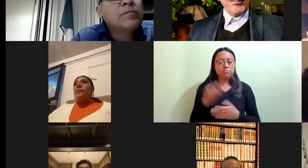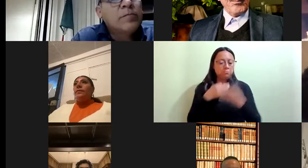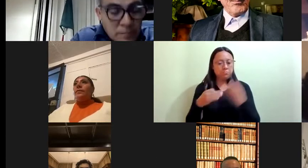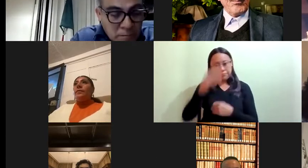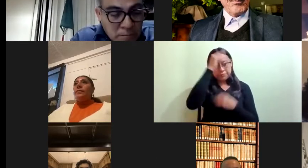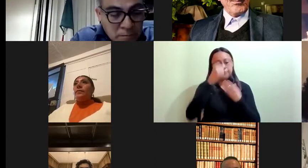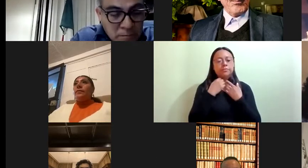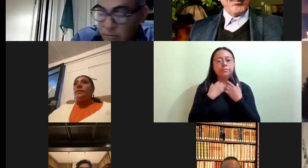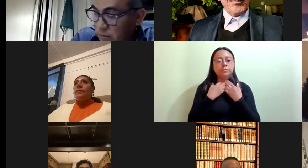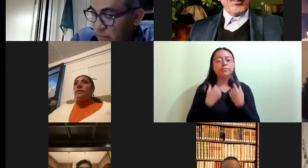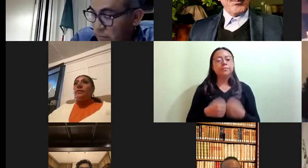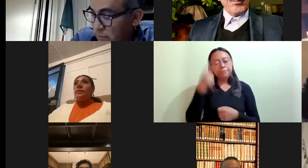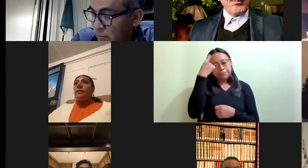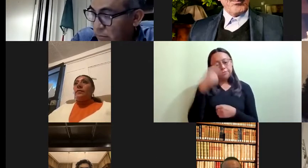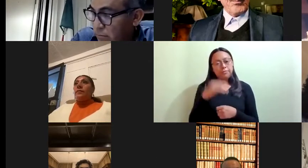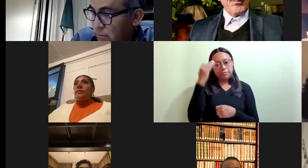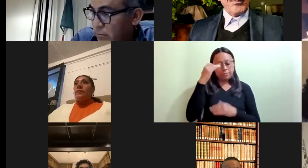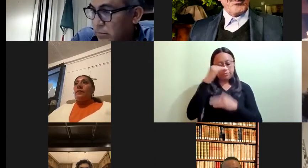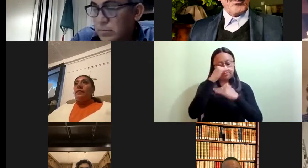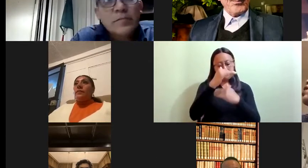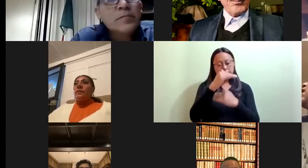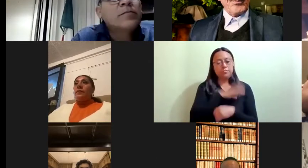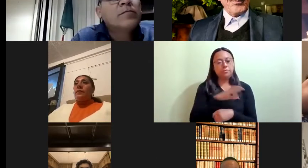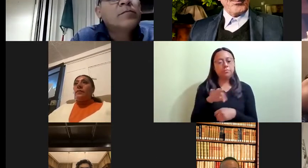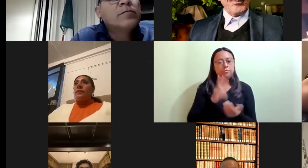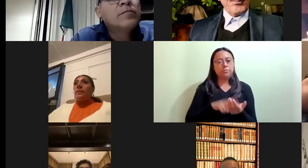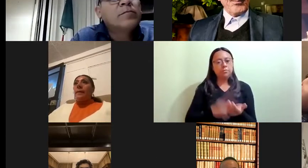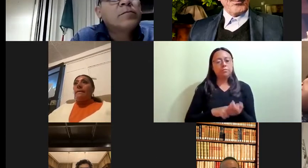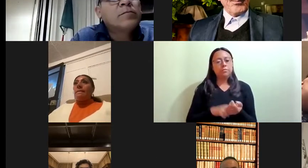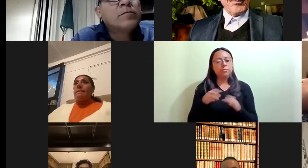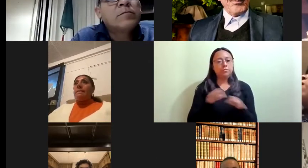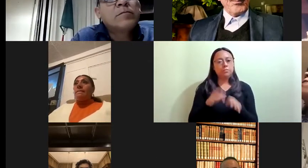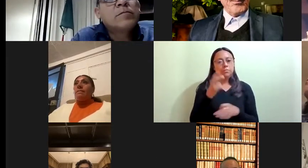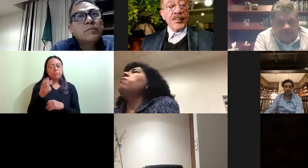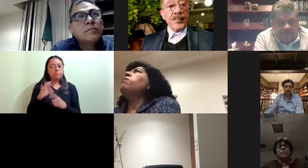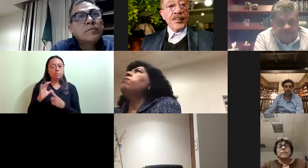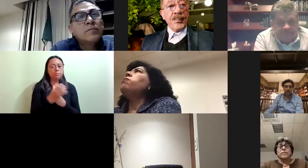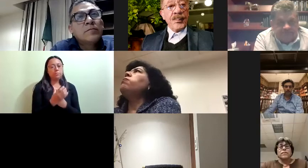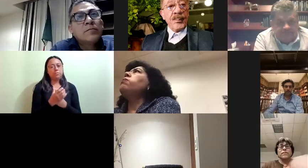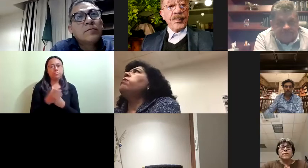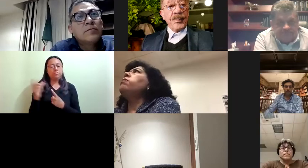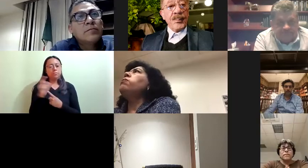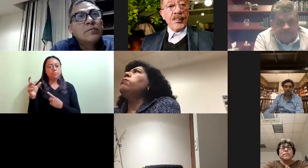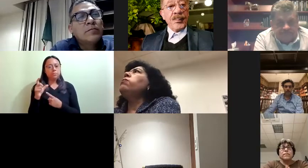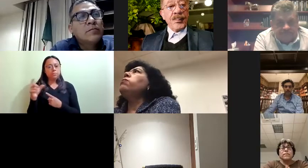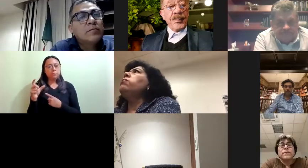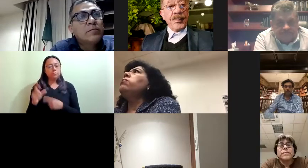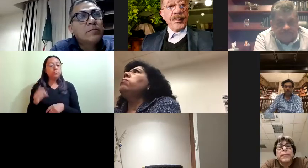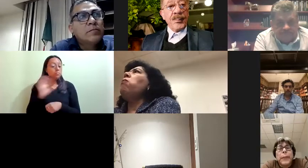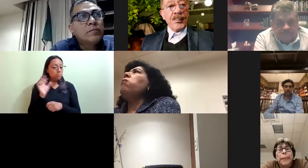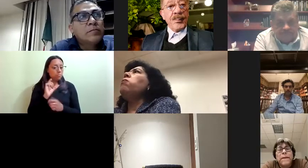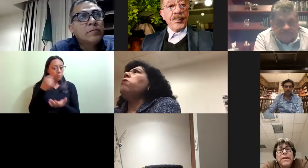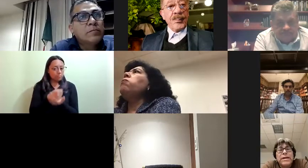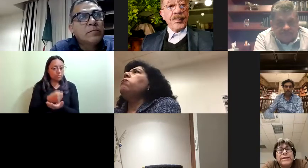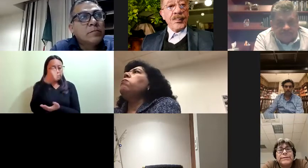para darle vigencia a los trabajos, vigencia y validez a los trabajos realizados de esta comisión desde el momento en que fue aprobado el acuerdo